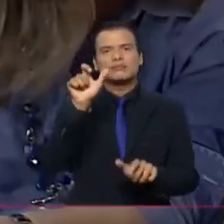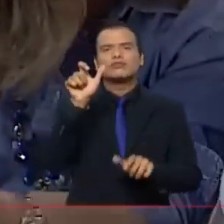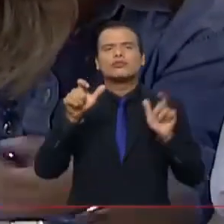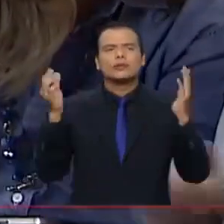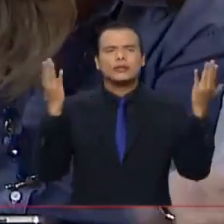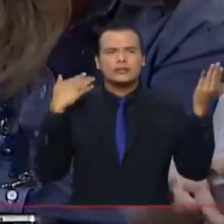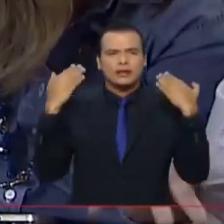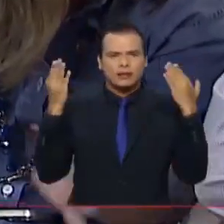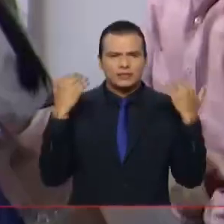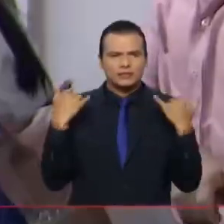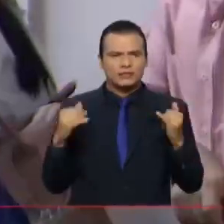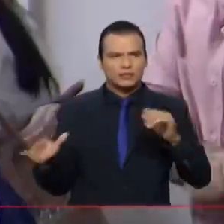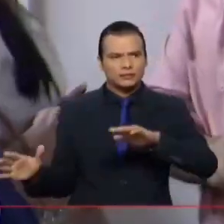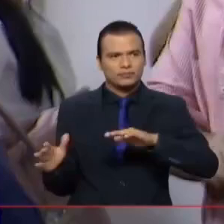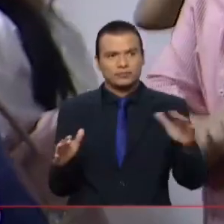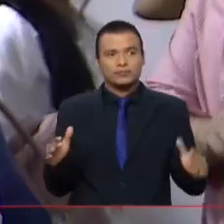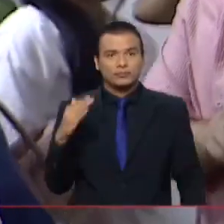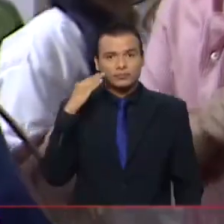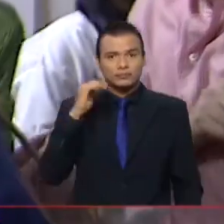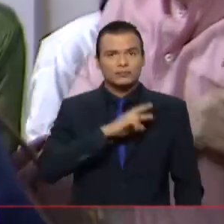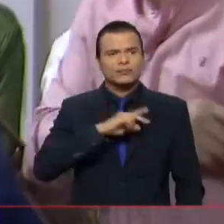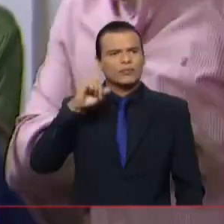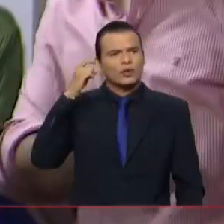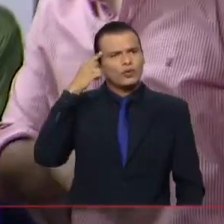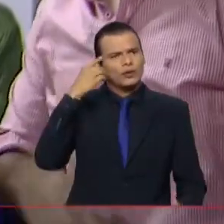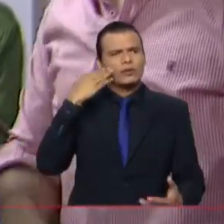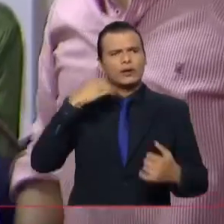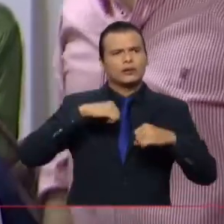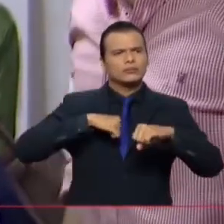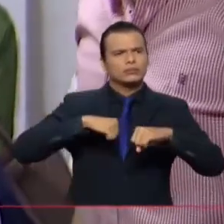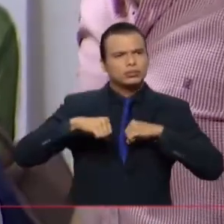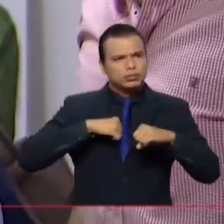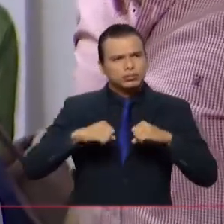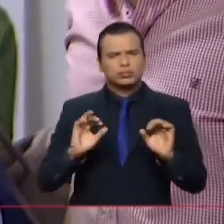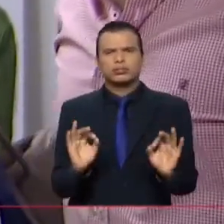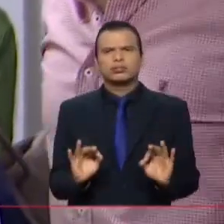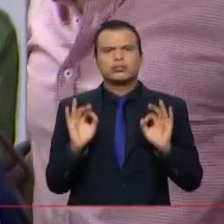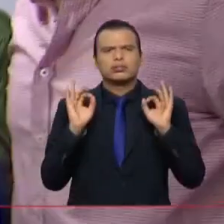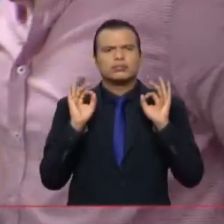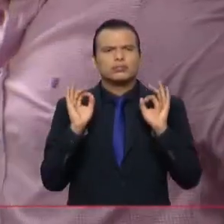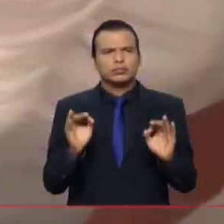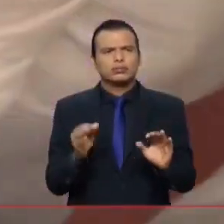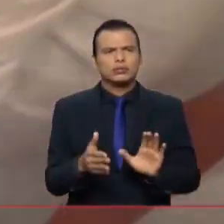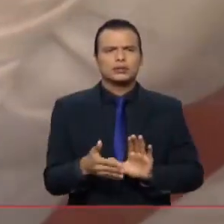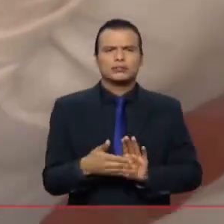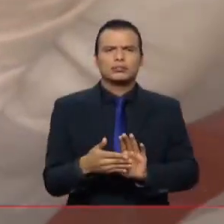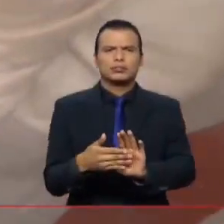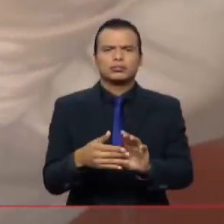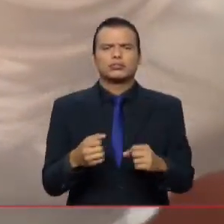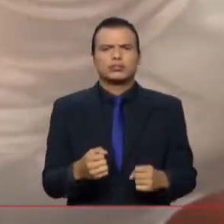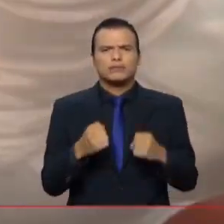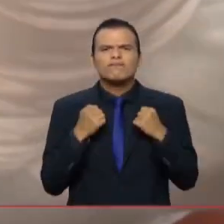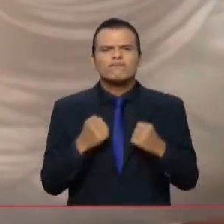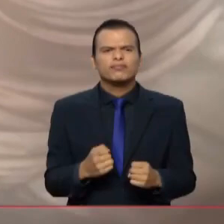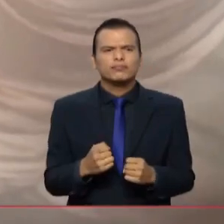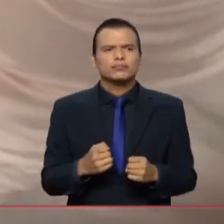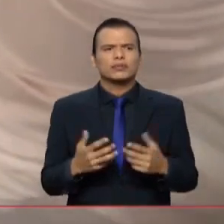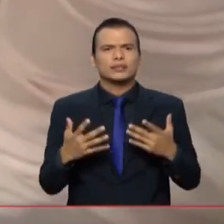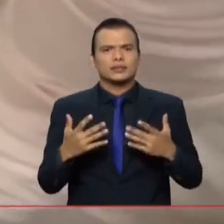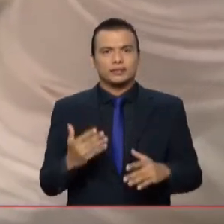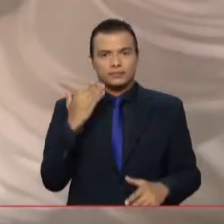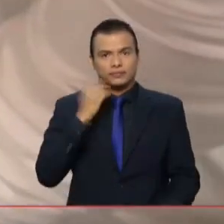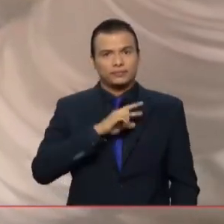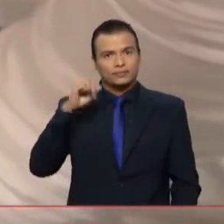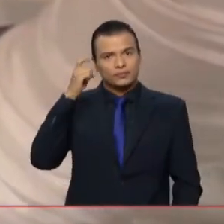una gobernadora actuando, de una gobernadora devolviéndole la seguridad a los vallecaucanos. Con alegría y orgullo, la